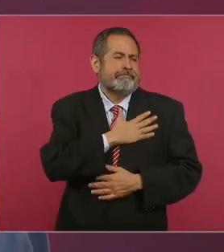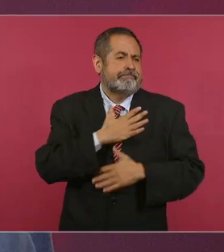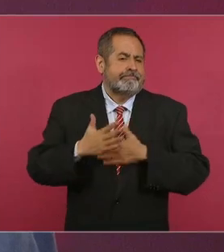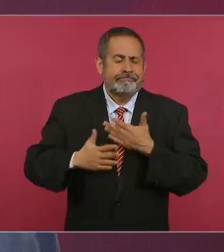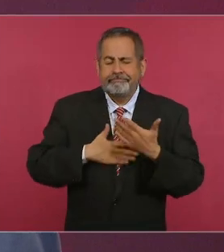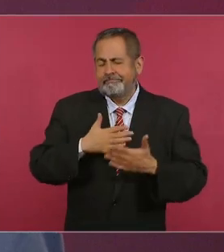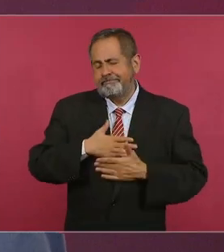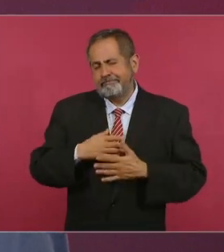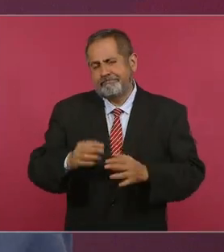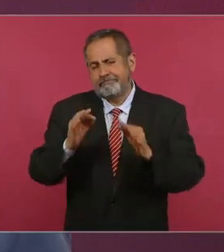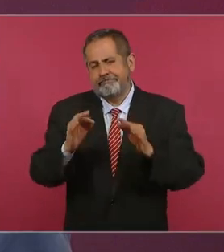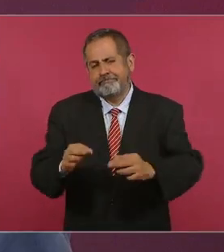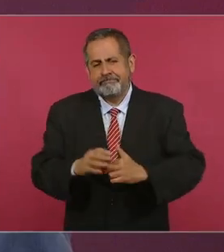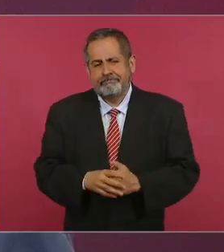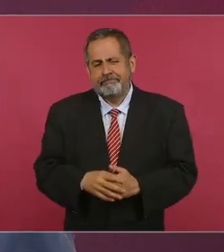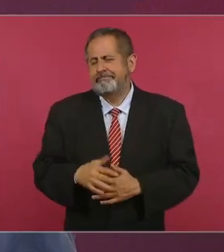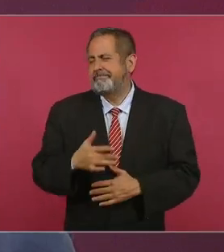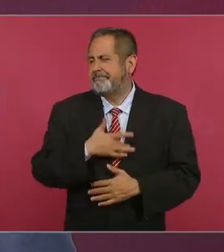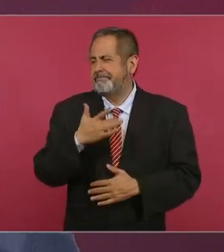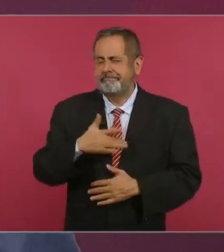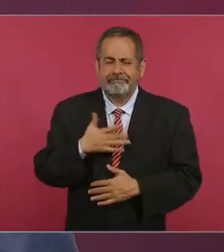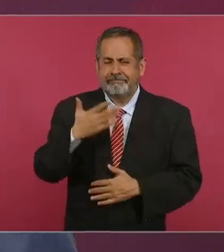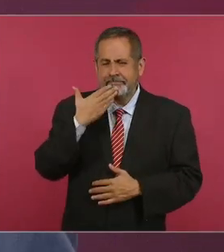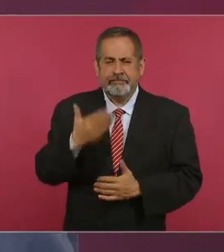muy dichoso? Me siento